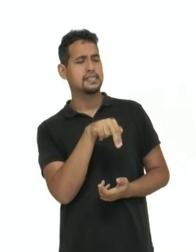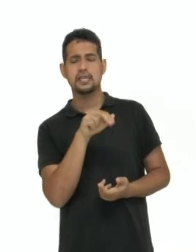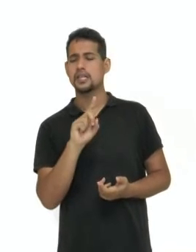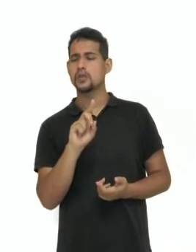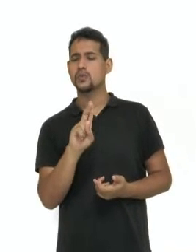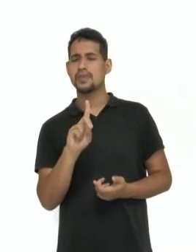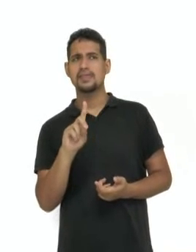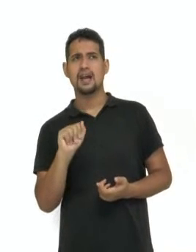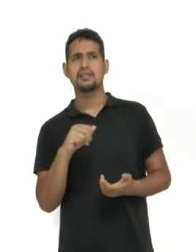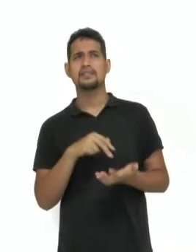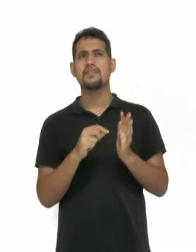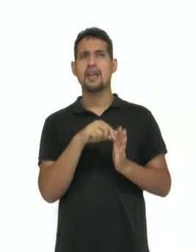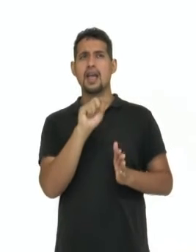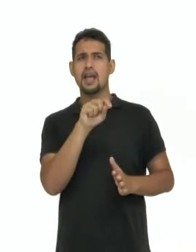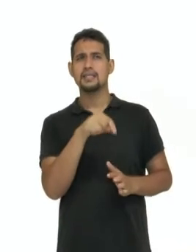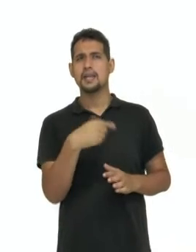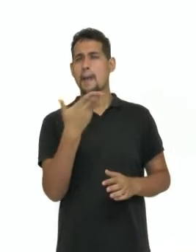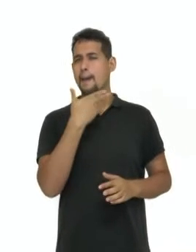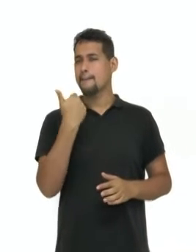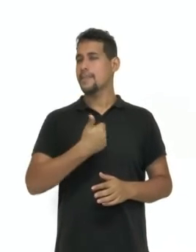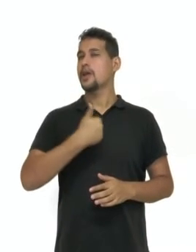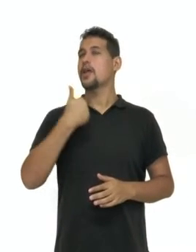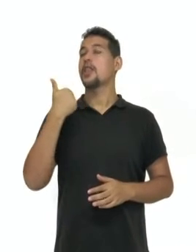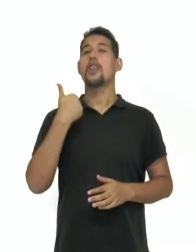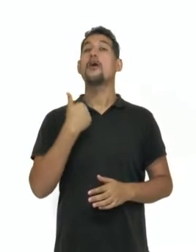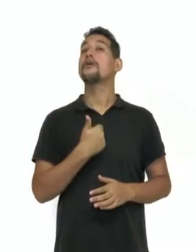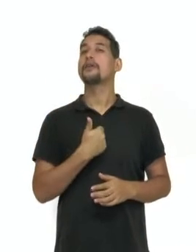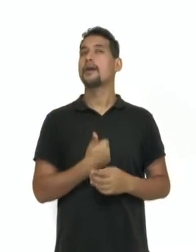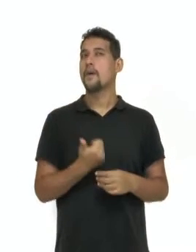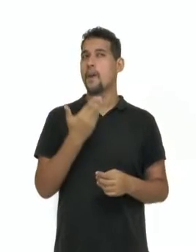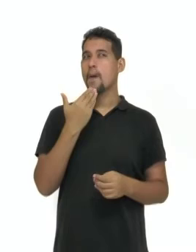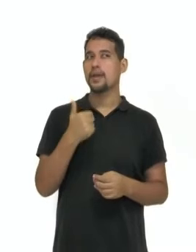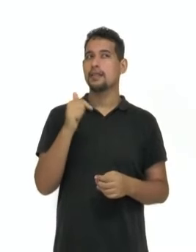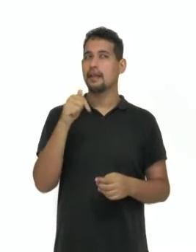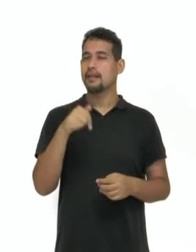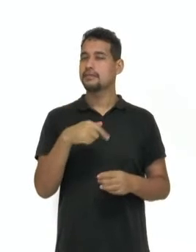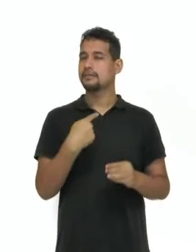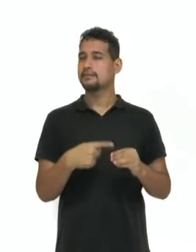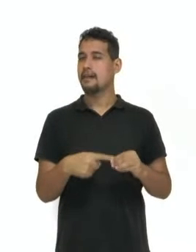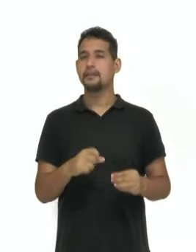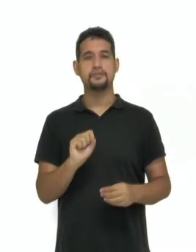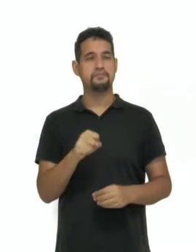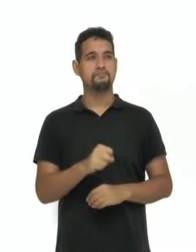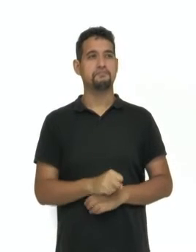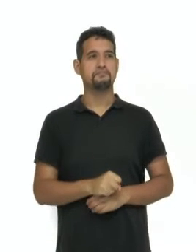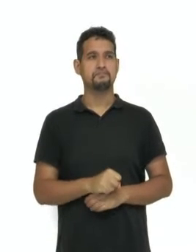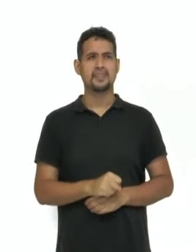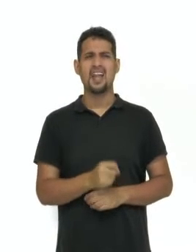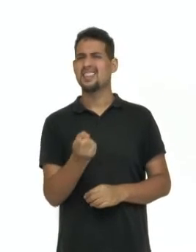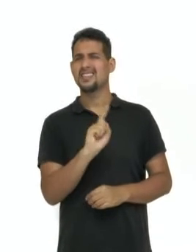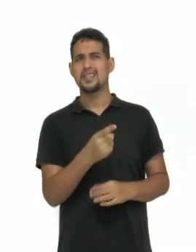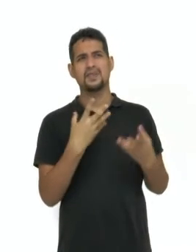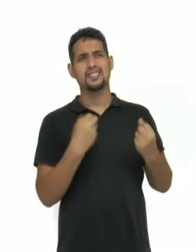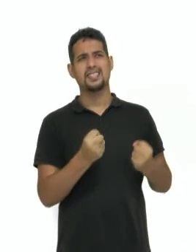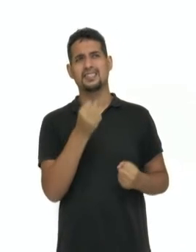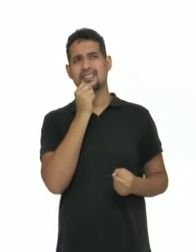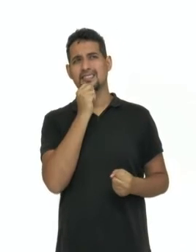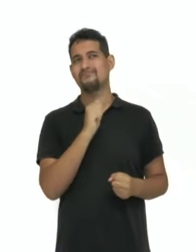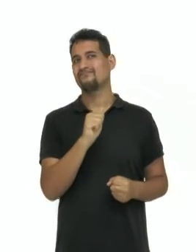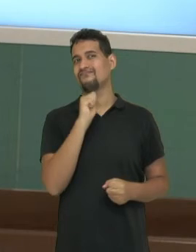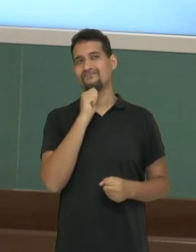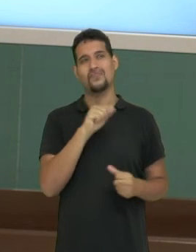mejor paella de la ciudad. Sem dúvida. Negación. De ningún modo. No harán mudar